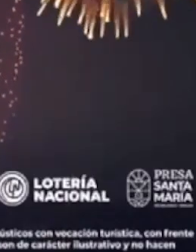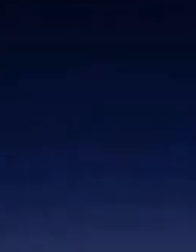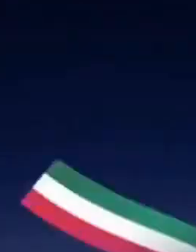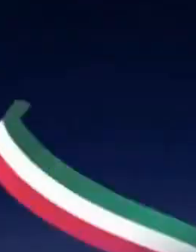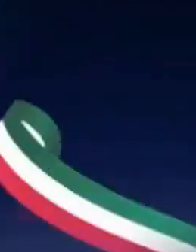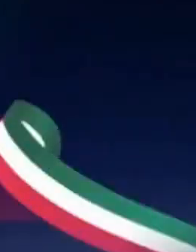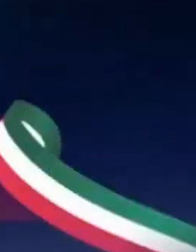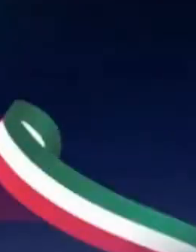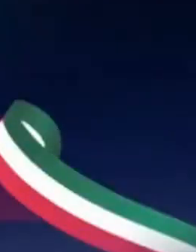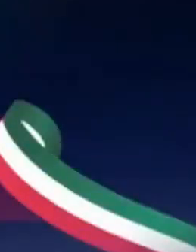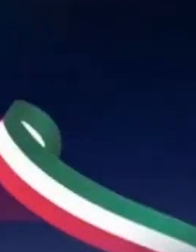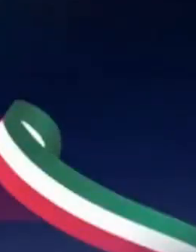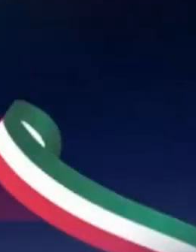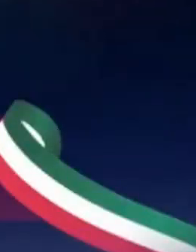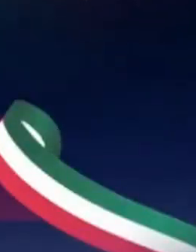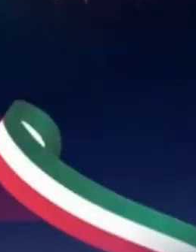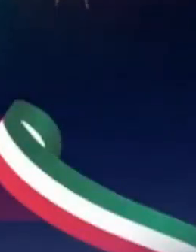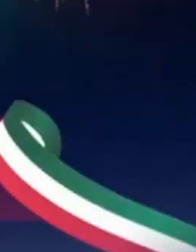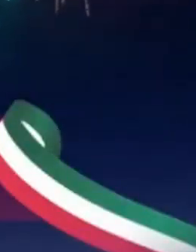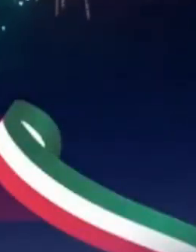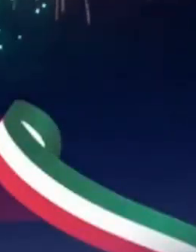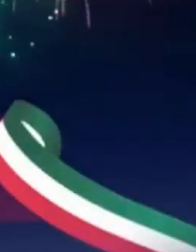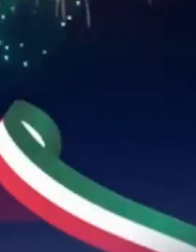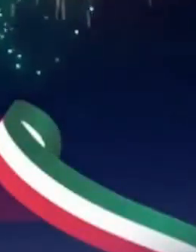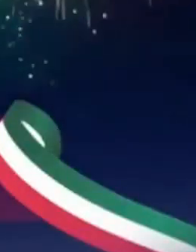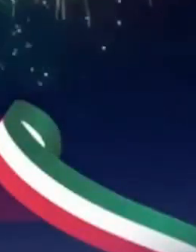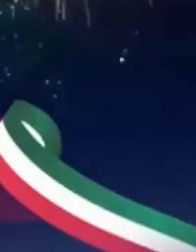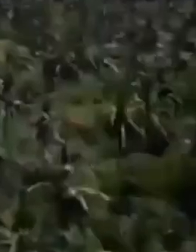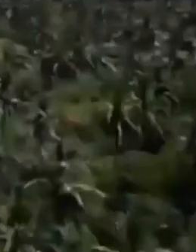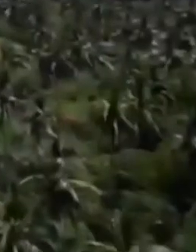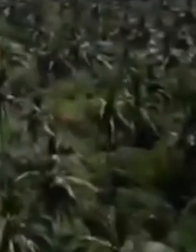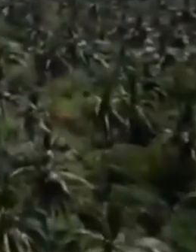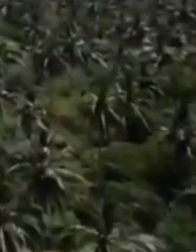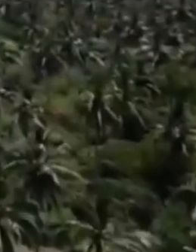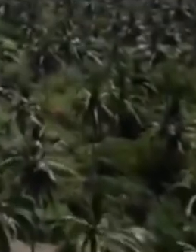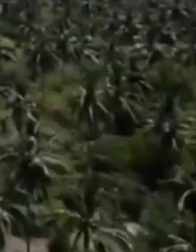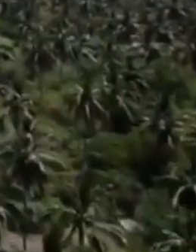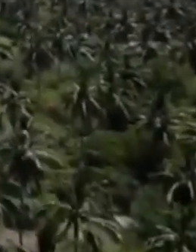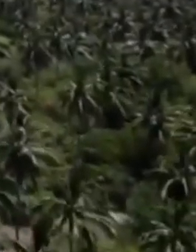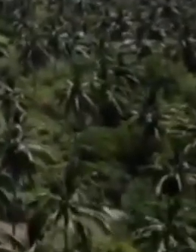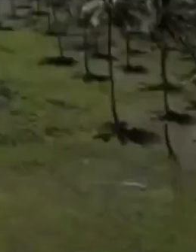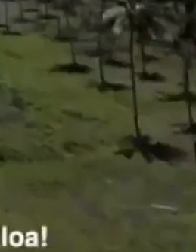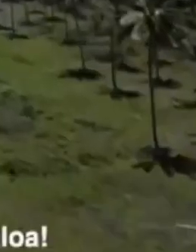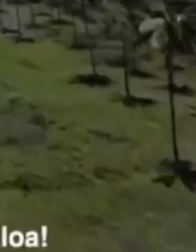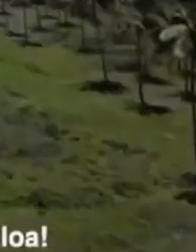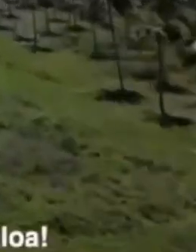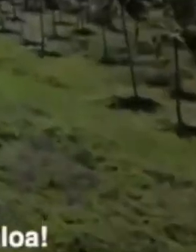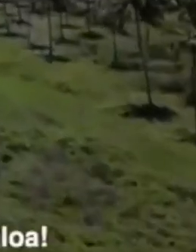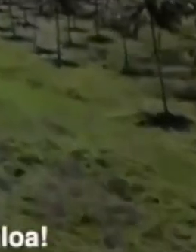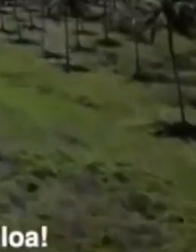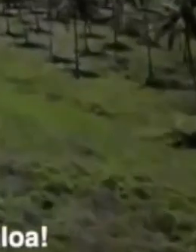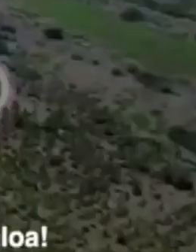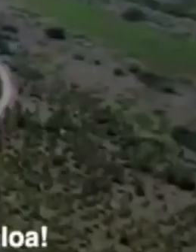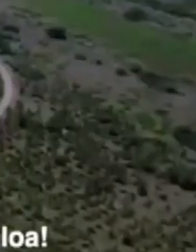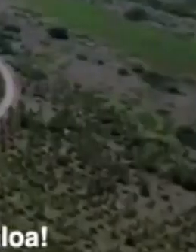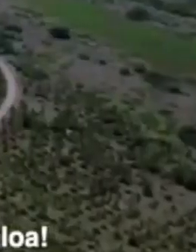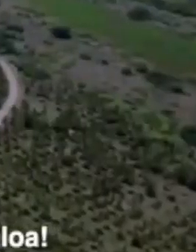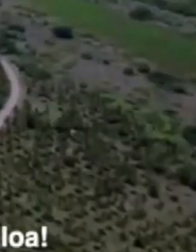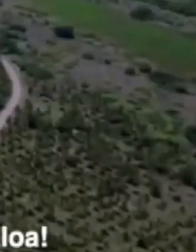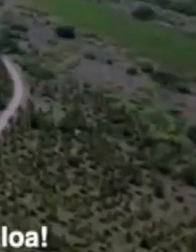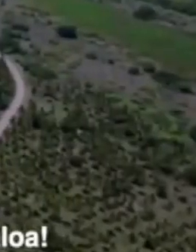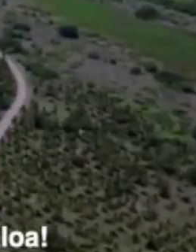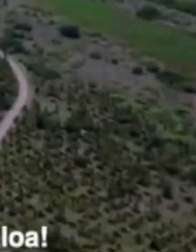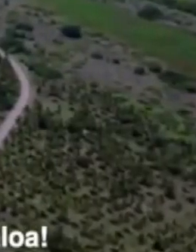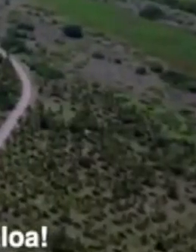septiembre. 240 millones de pesos en premios en efectivo. Y la oportunidad de ganarte uno de los 8 macrolotes en